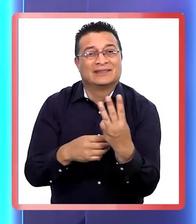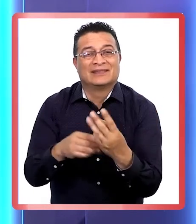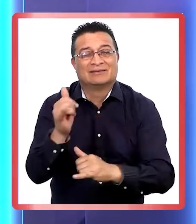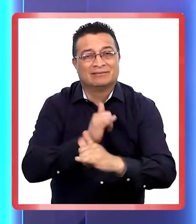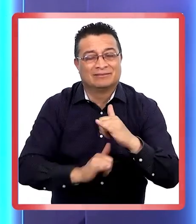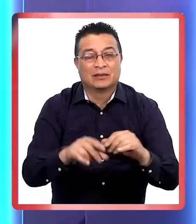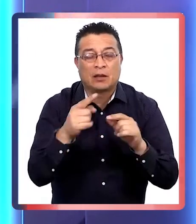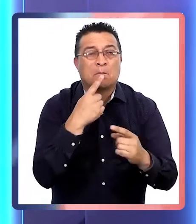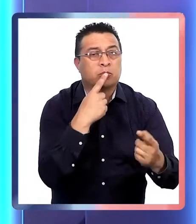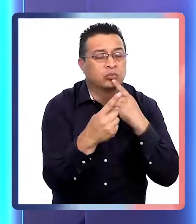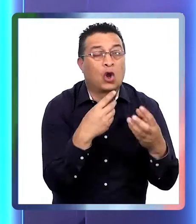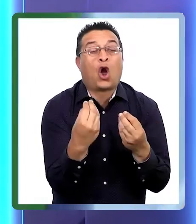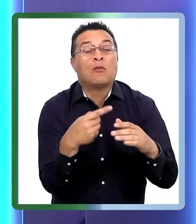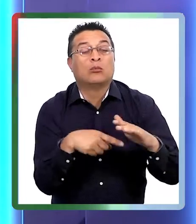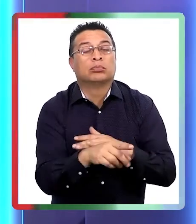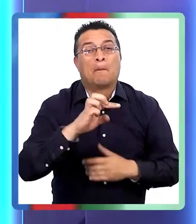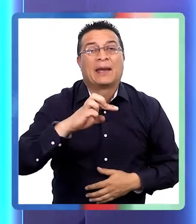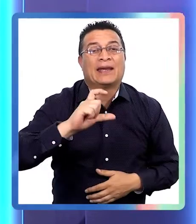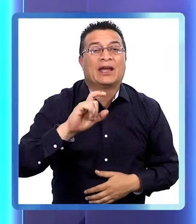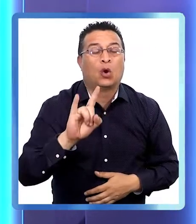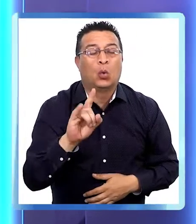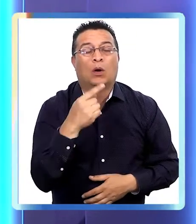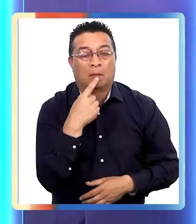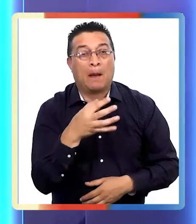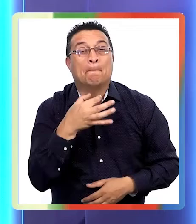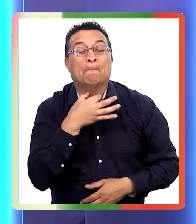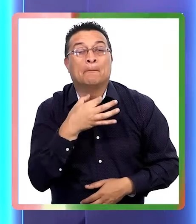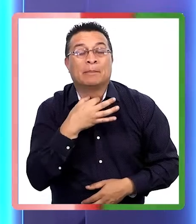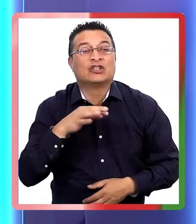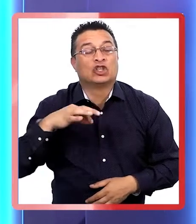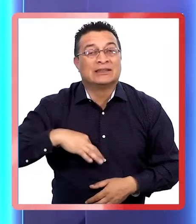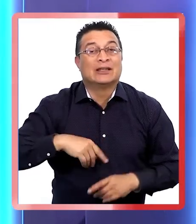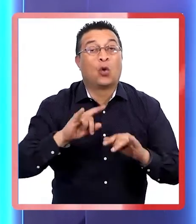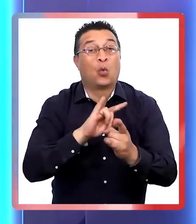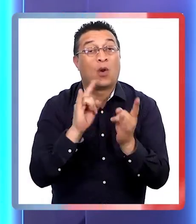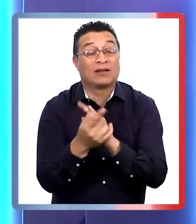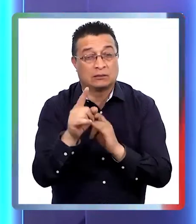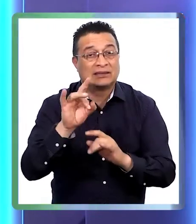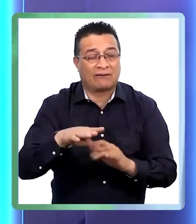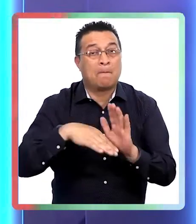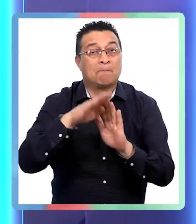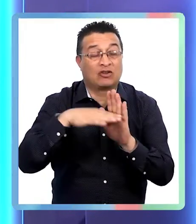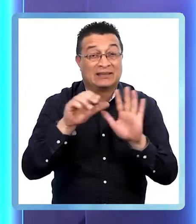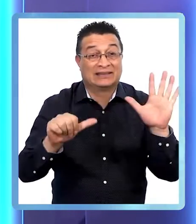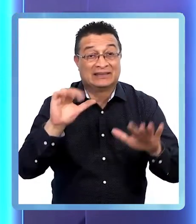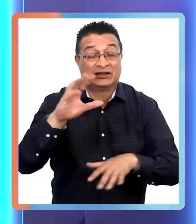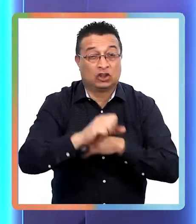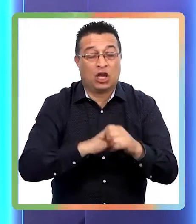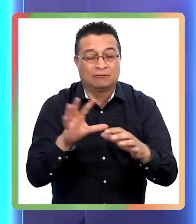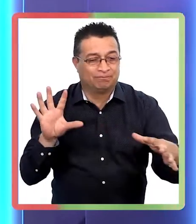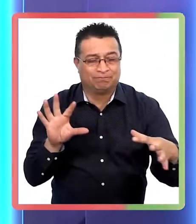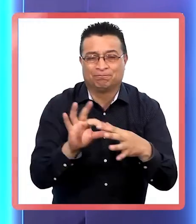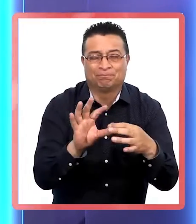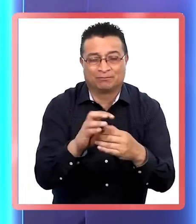web de gente que está consultando cómo puedo acceder a la PGU, a la Pensión Garantizada Universal, pero también sabemos que los mayores de 65 años no